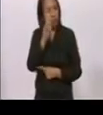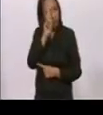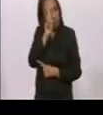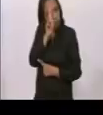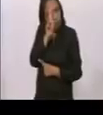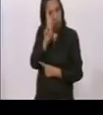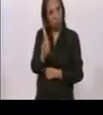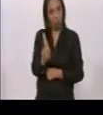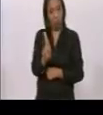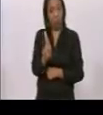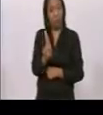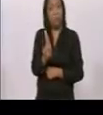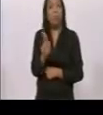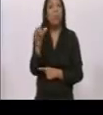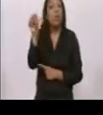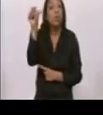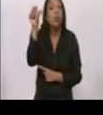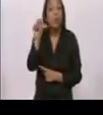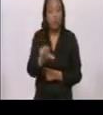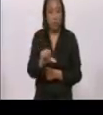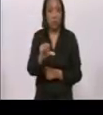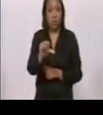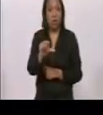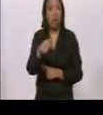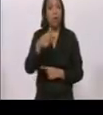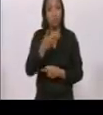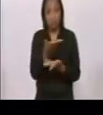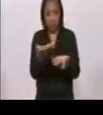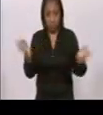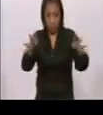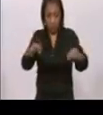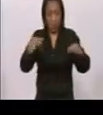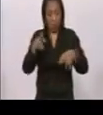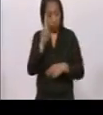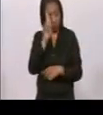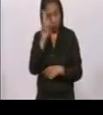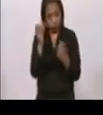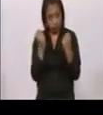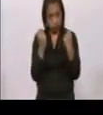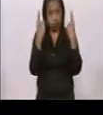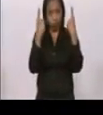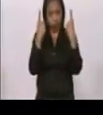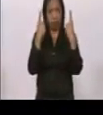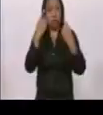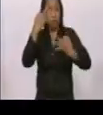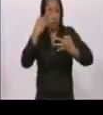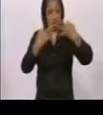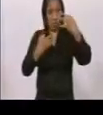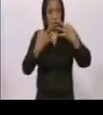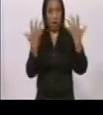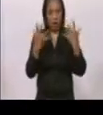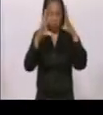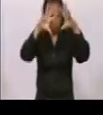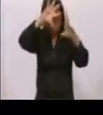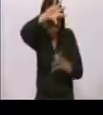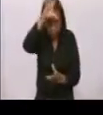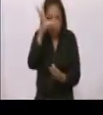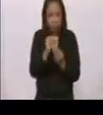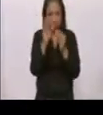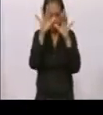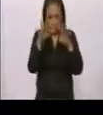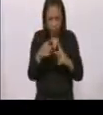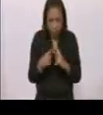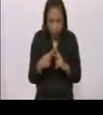respetarlos. Hoy, este honorable Tribunal Electoral realizó el cómputo final